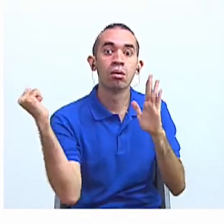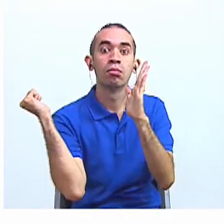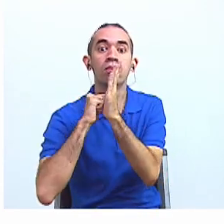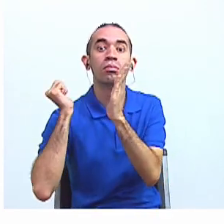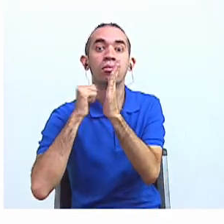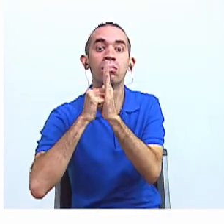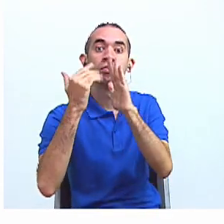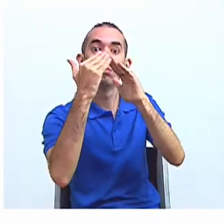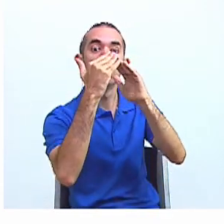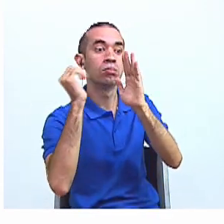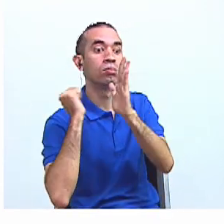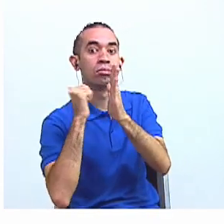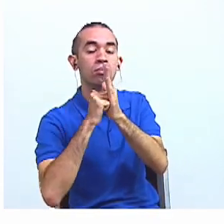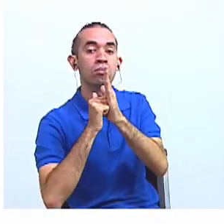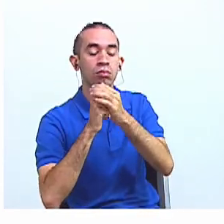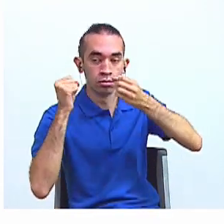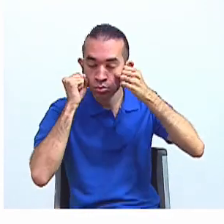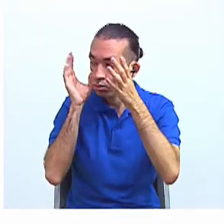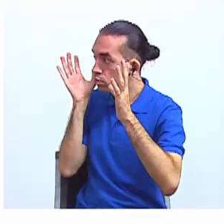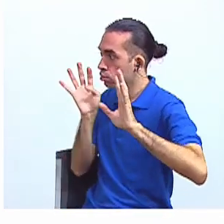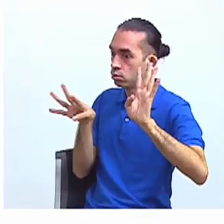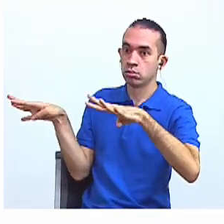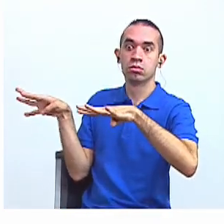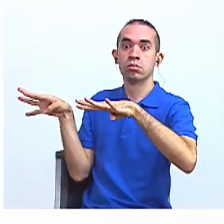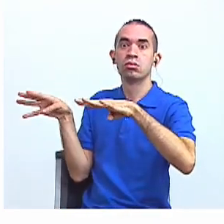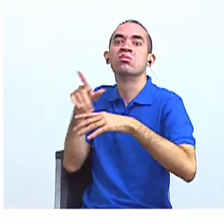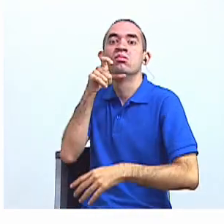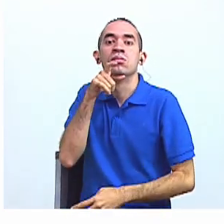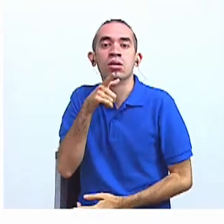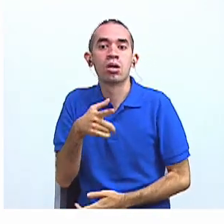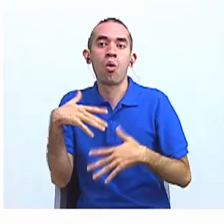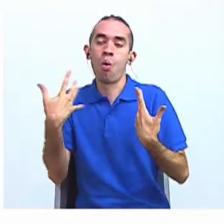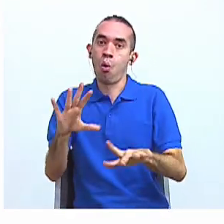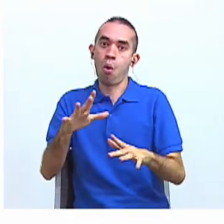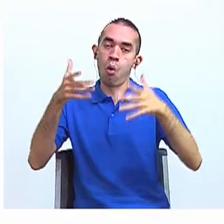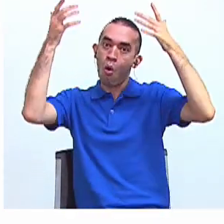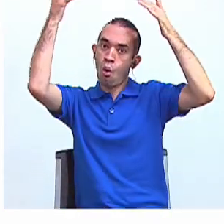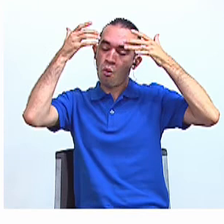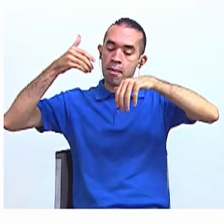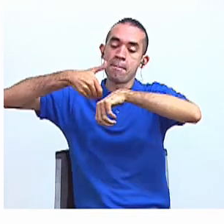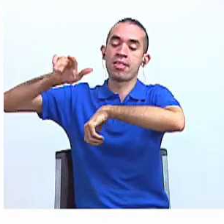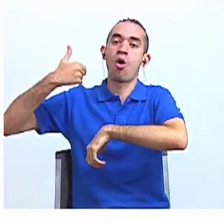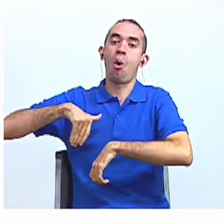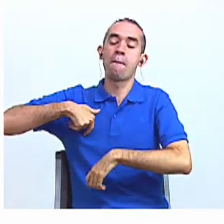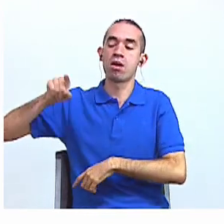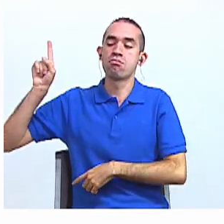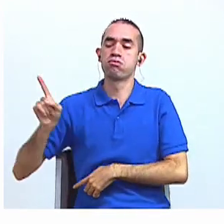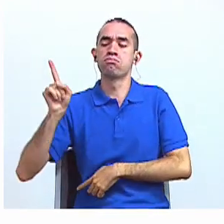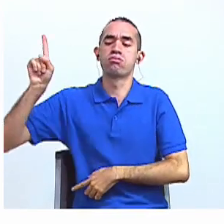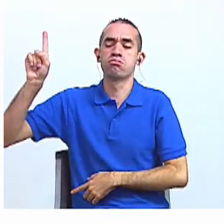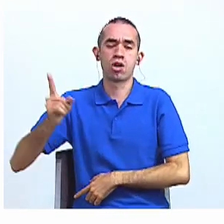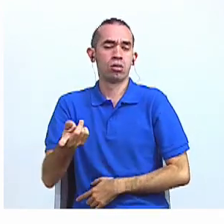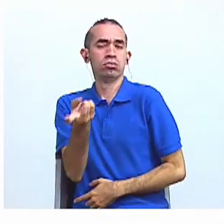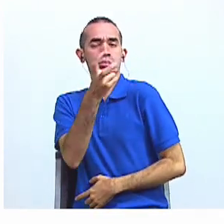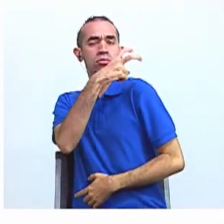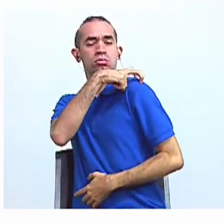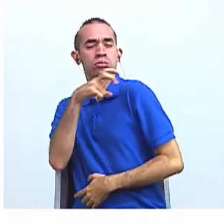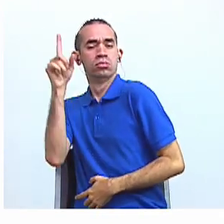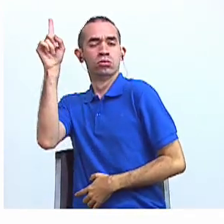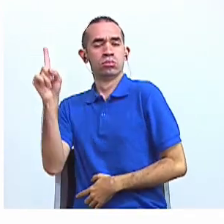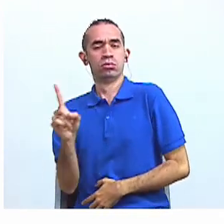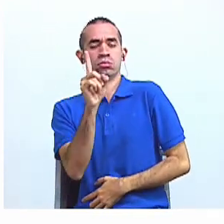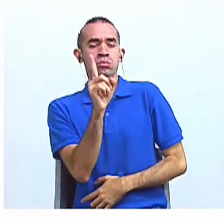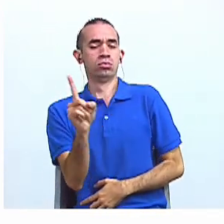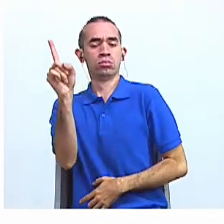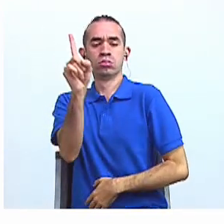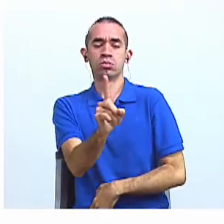puerta, sorprendidos todos, pues era el heraldo del rey, anunciando que el rey iba a llegar y que había enviado